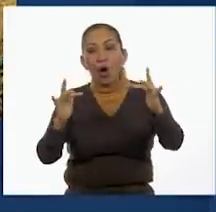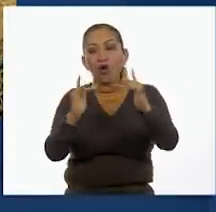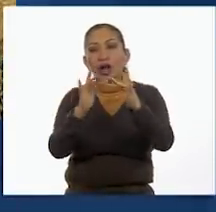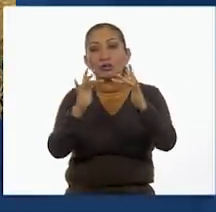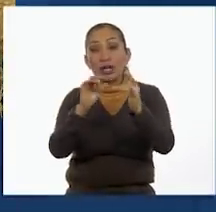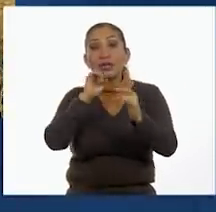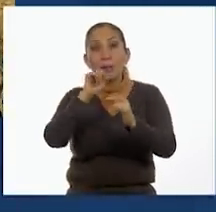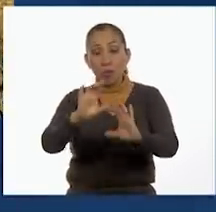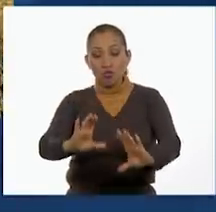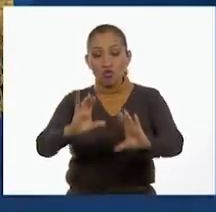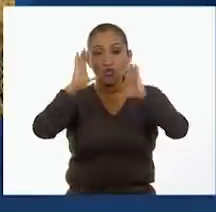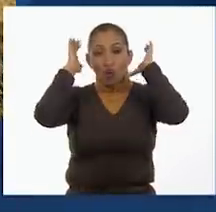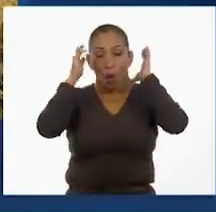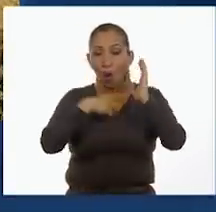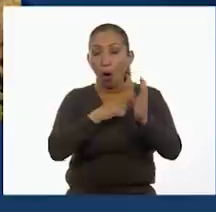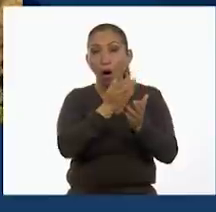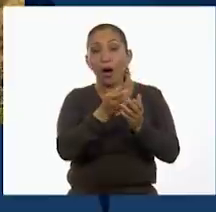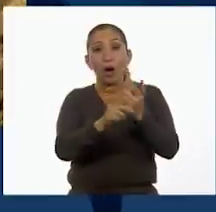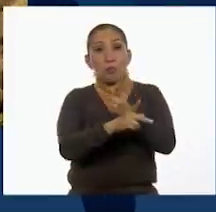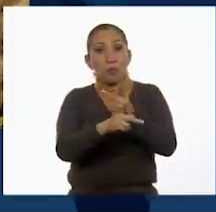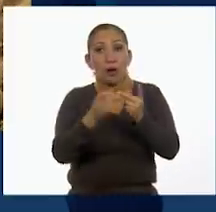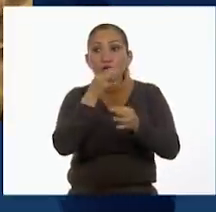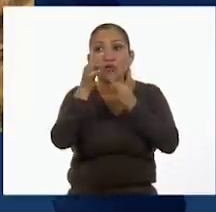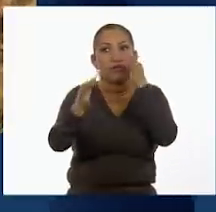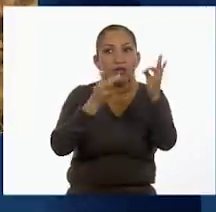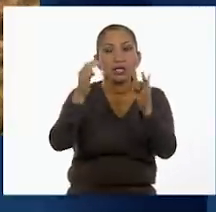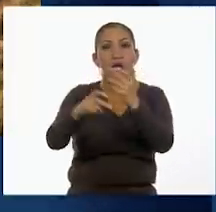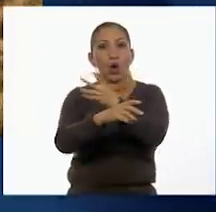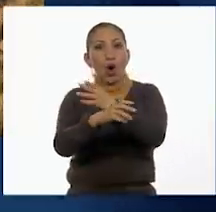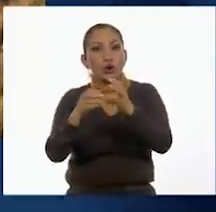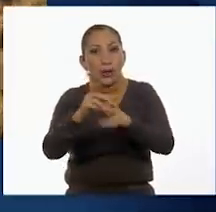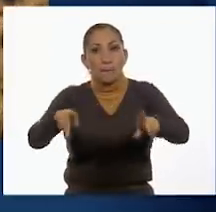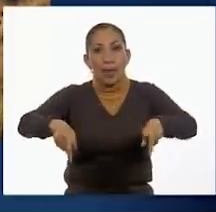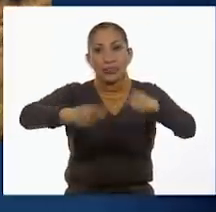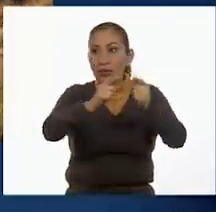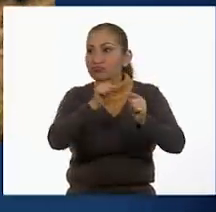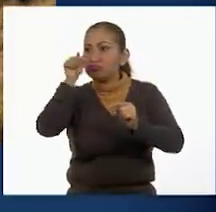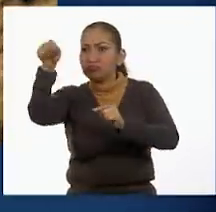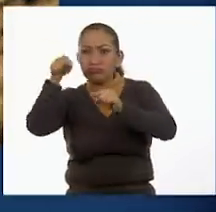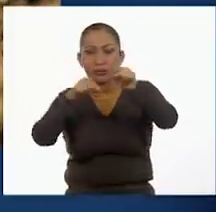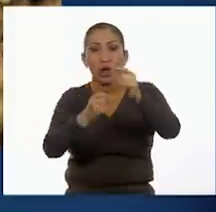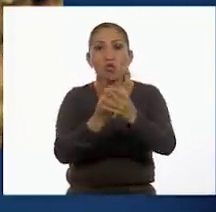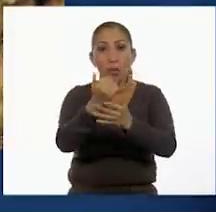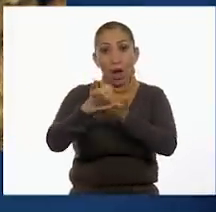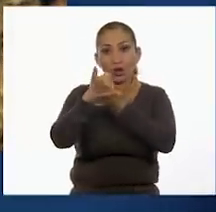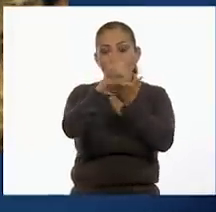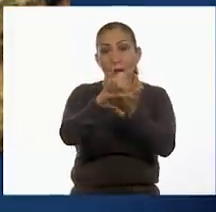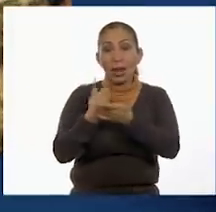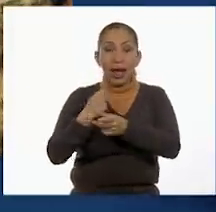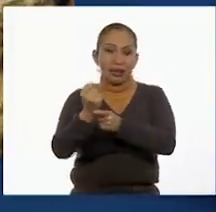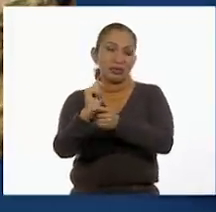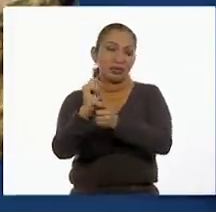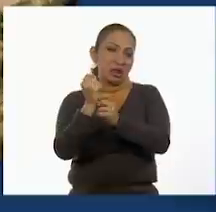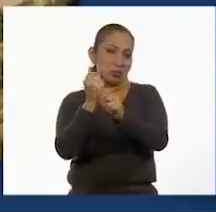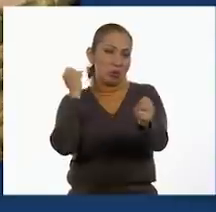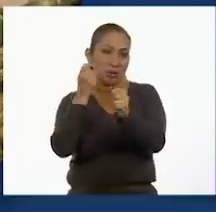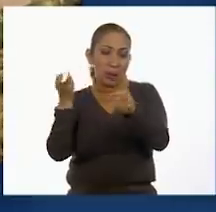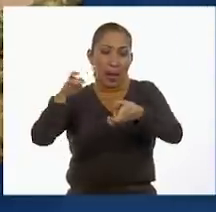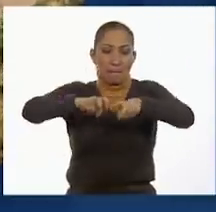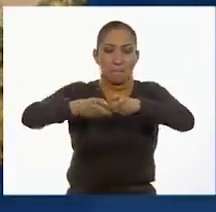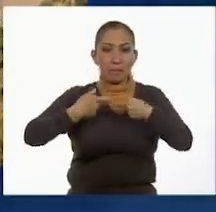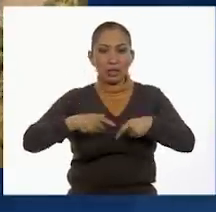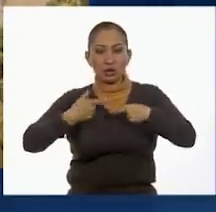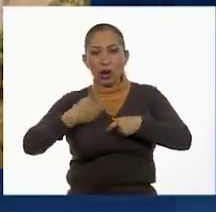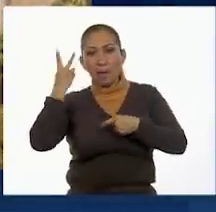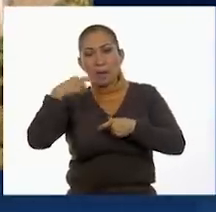también aumentó la velocidad con la que circulaban las noticias y las mercancías y se convirtió en un nuevo medio de transporte para pasajeros. Y